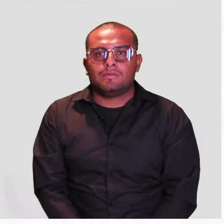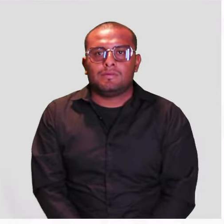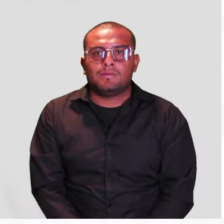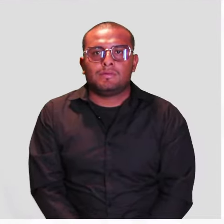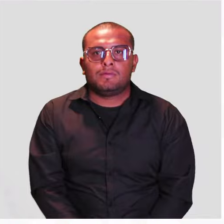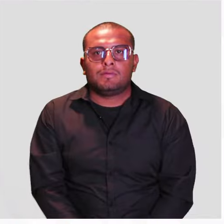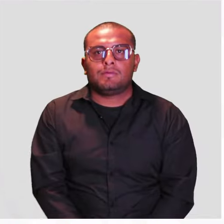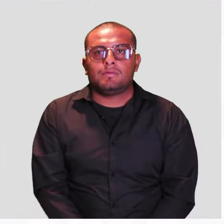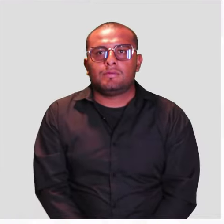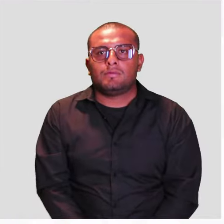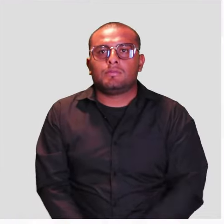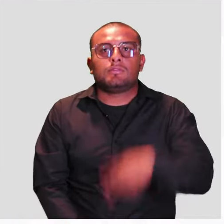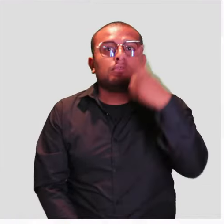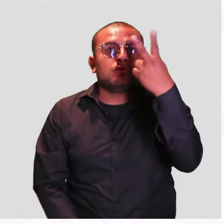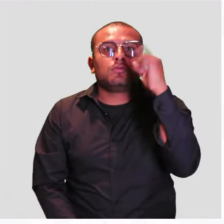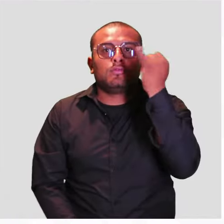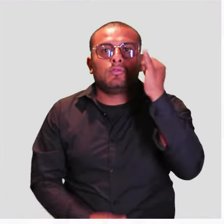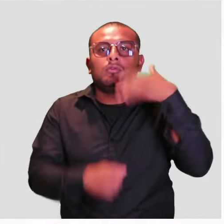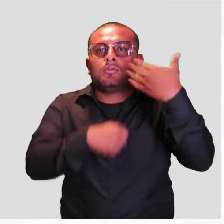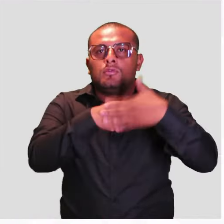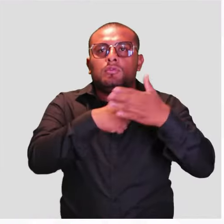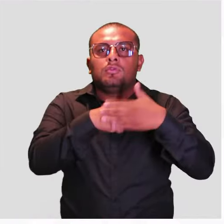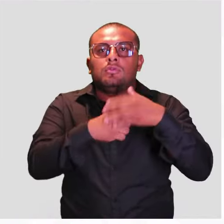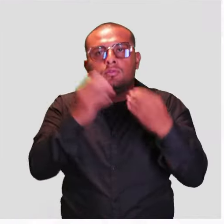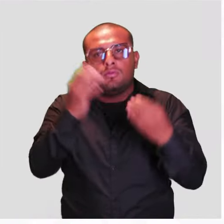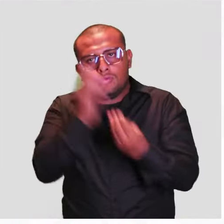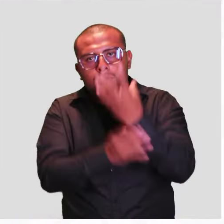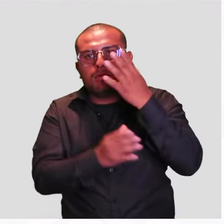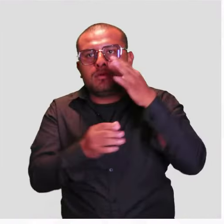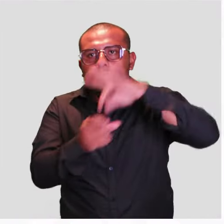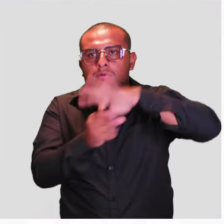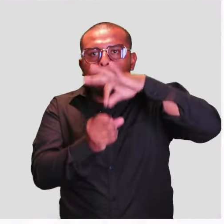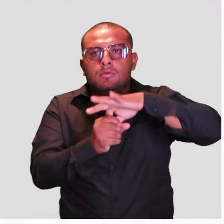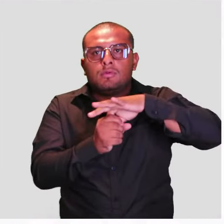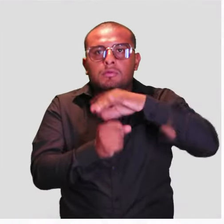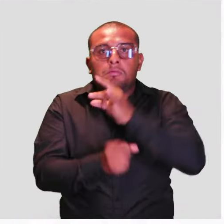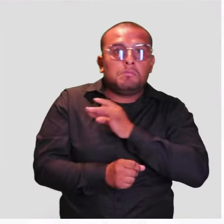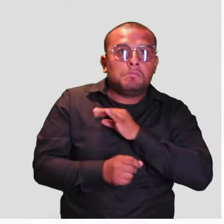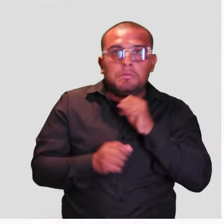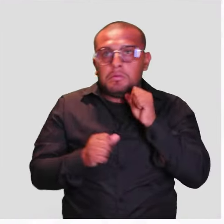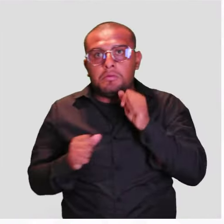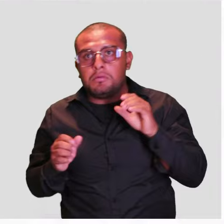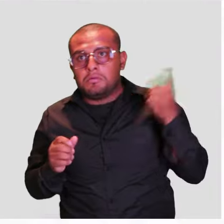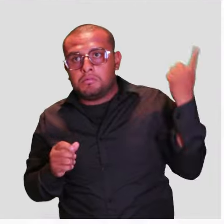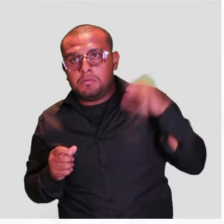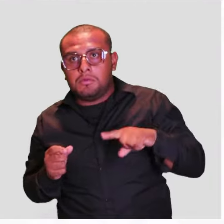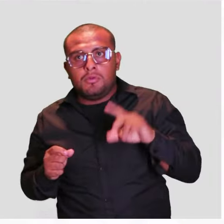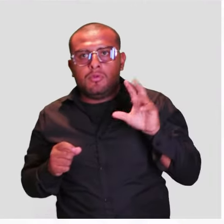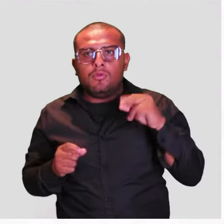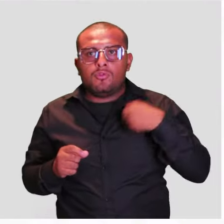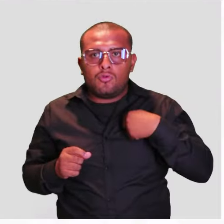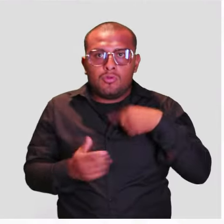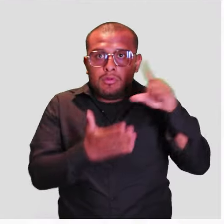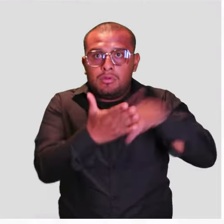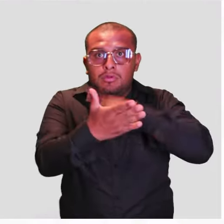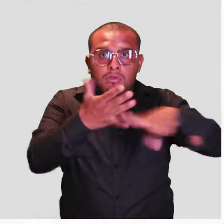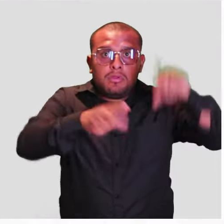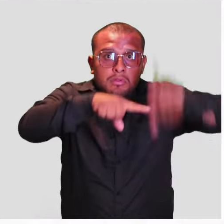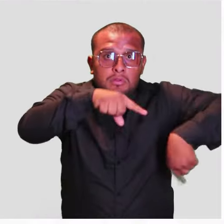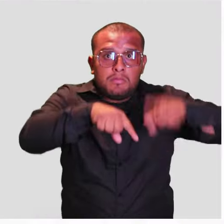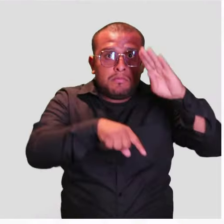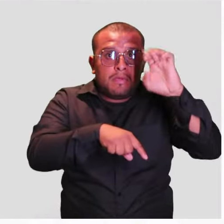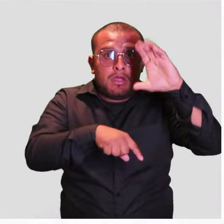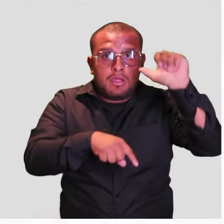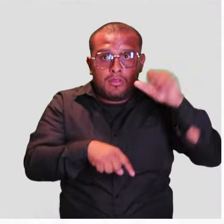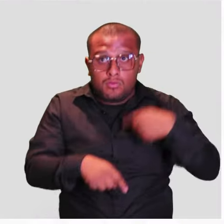Este 2 de junio hay que salir a votar, sin miedo, sin presiones, sin amenazas, que no te digan que te van a quitar tu beca o que te van a quitar los programas